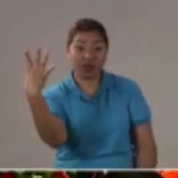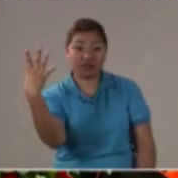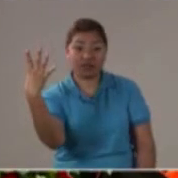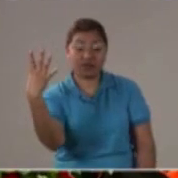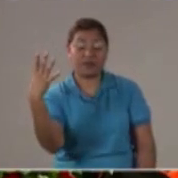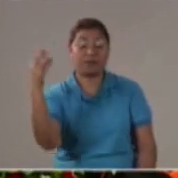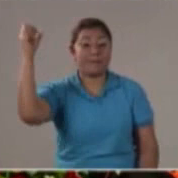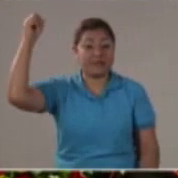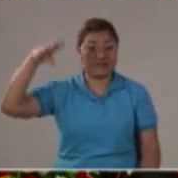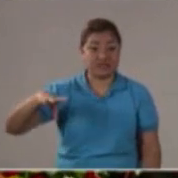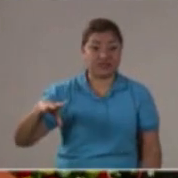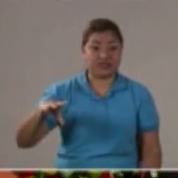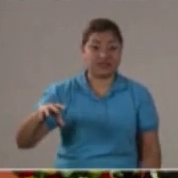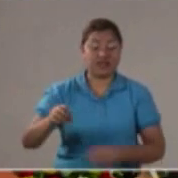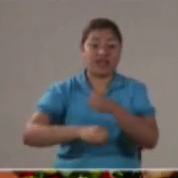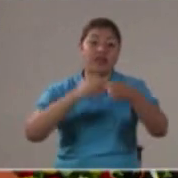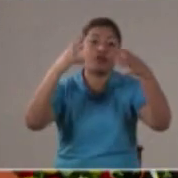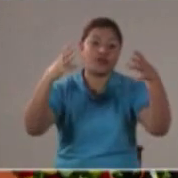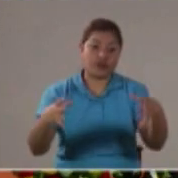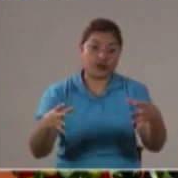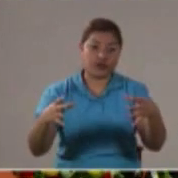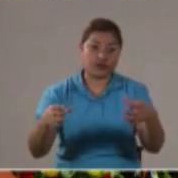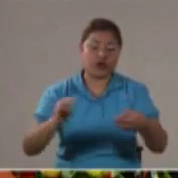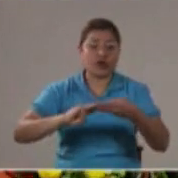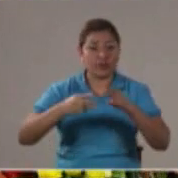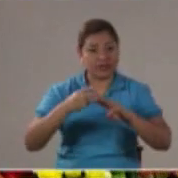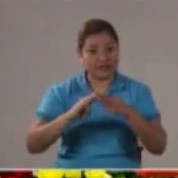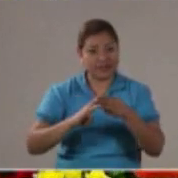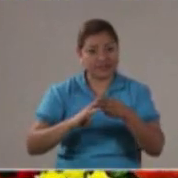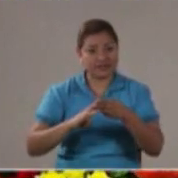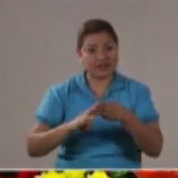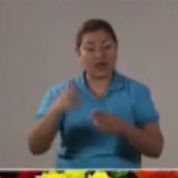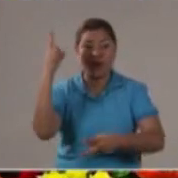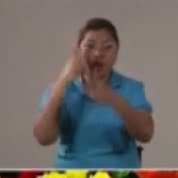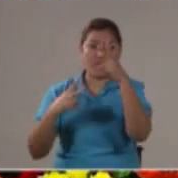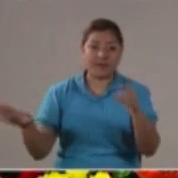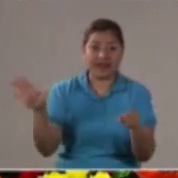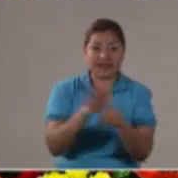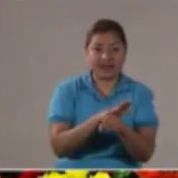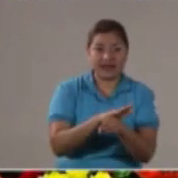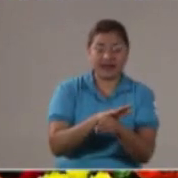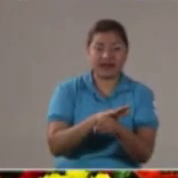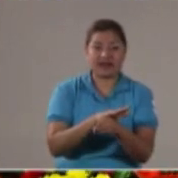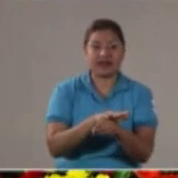Fructifiquen, multiplíquense, vuelvan a poblar y sojuzguen.